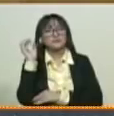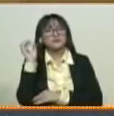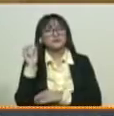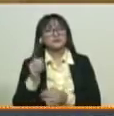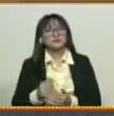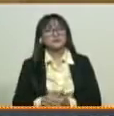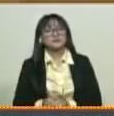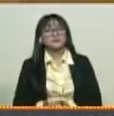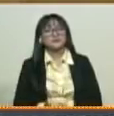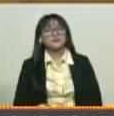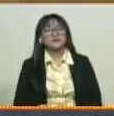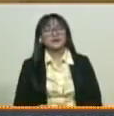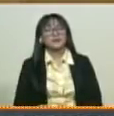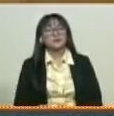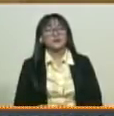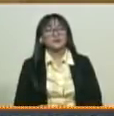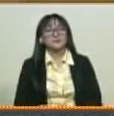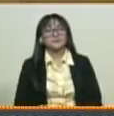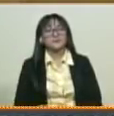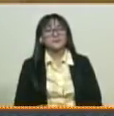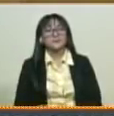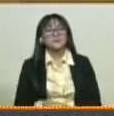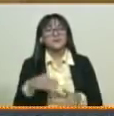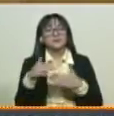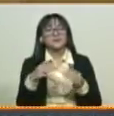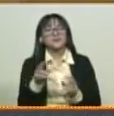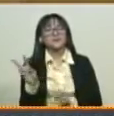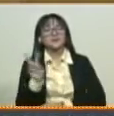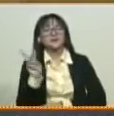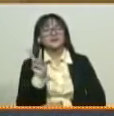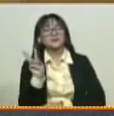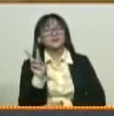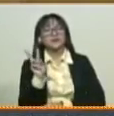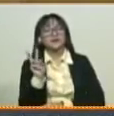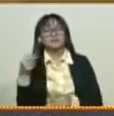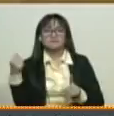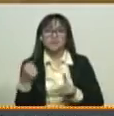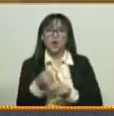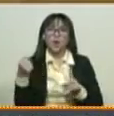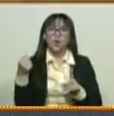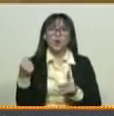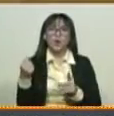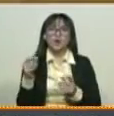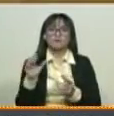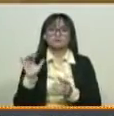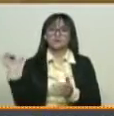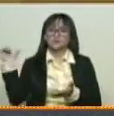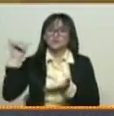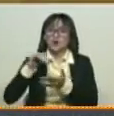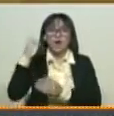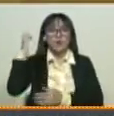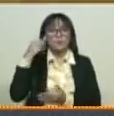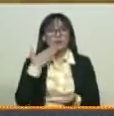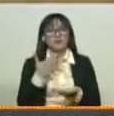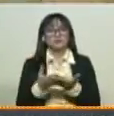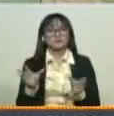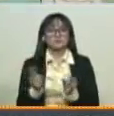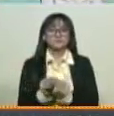de tergiversación que se ejerce sobre Venezuela, que me hablara un poco del impacto que tuvo su reciente gira por Europa. Muchas gracias.